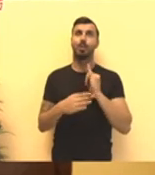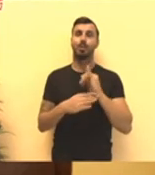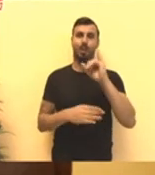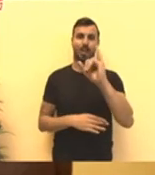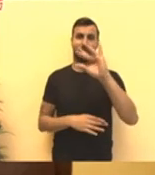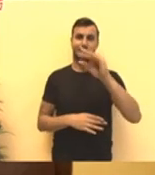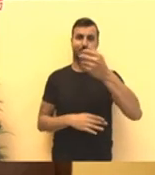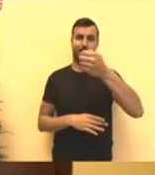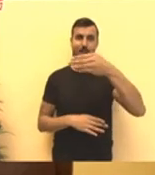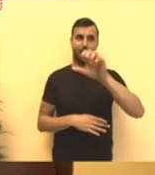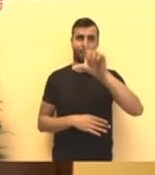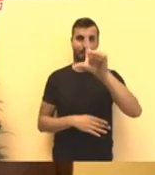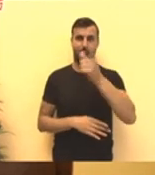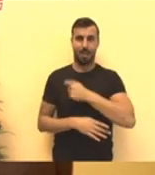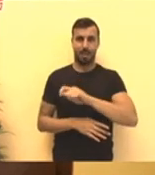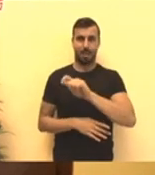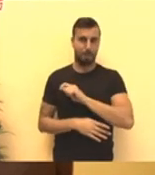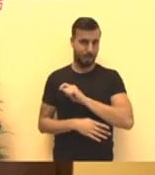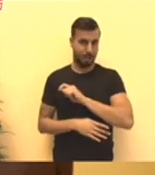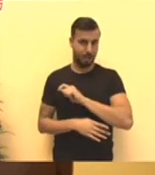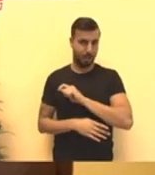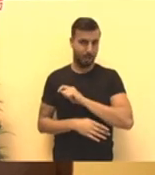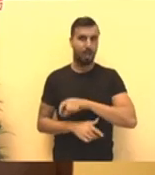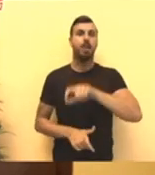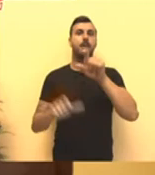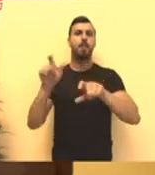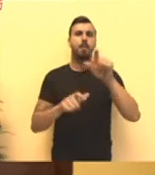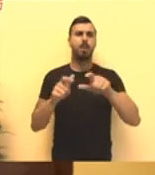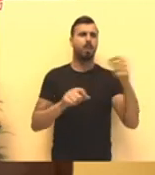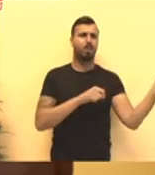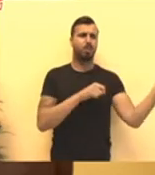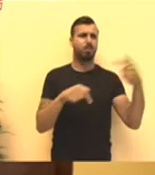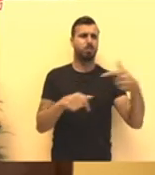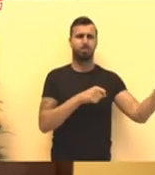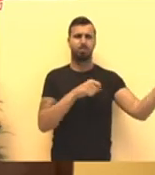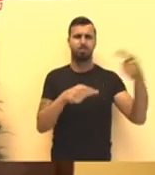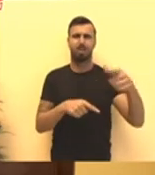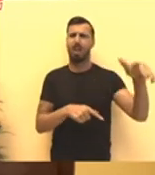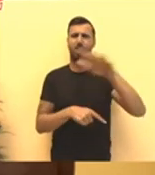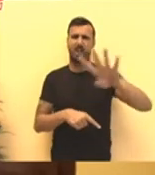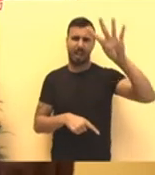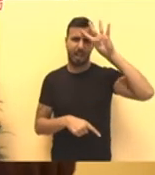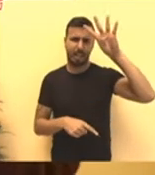España, en Gran Canaria, está en la capital. Pues venían a estudiar niños de San Mateo, de Valle Seco.